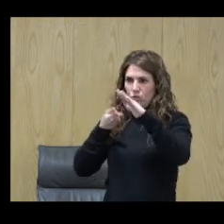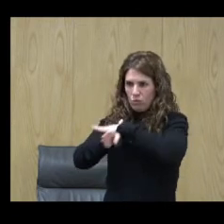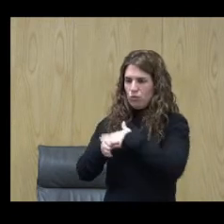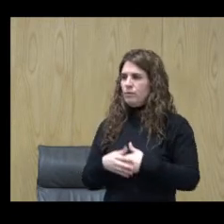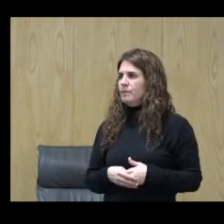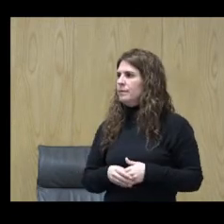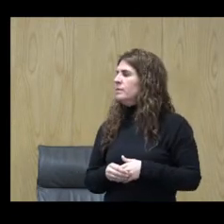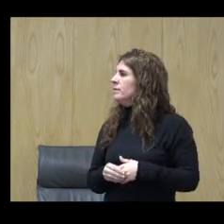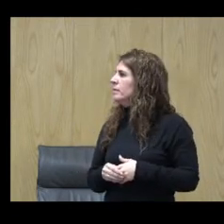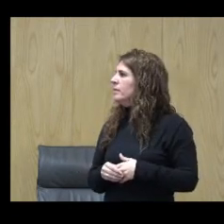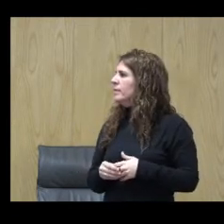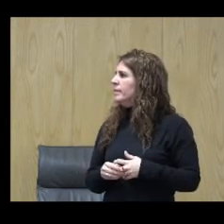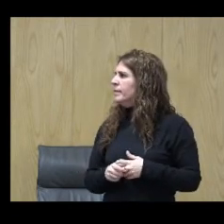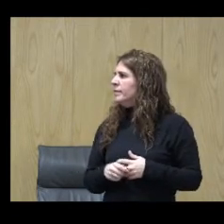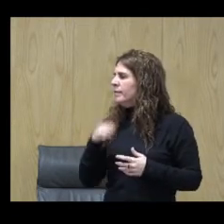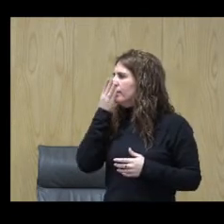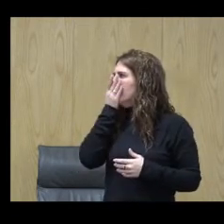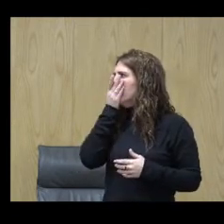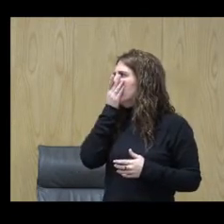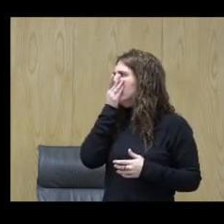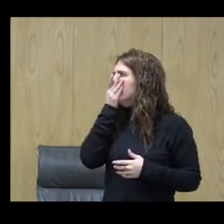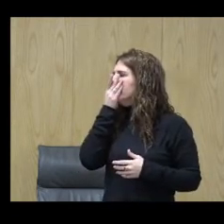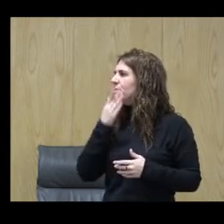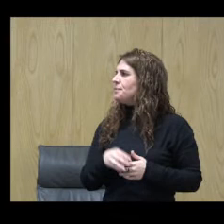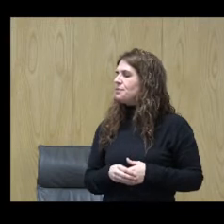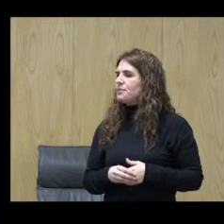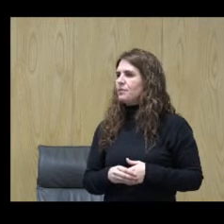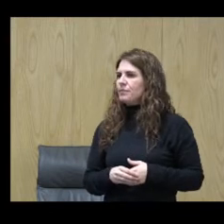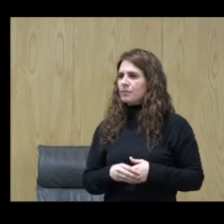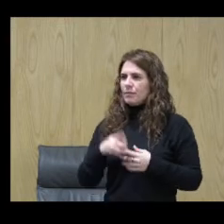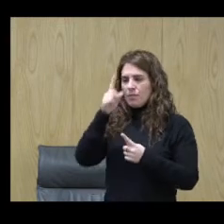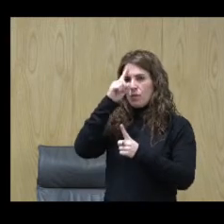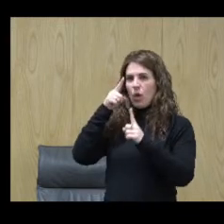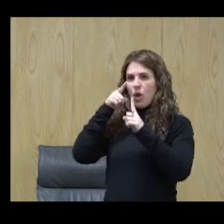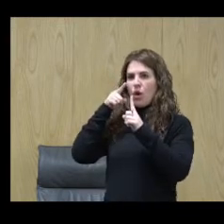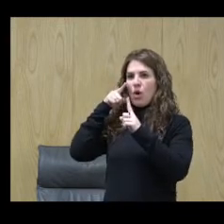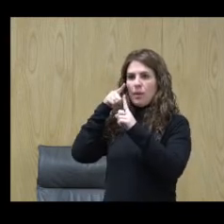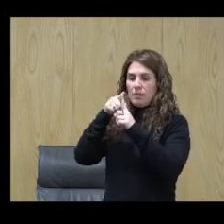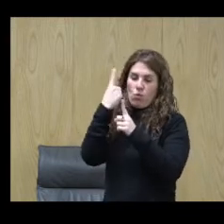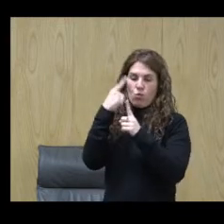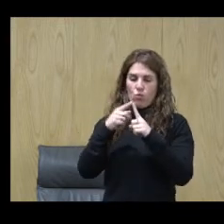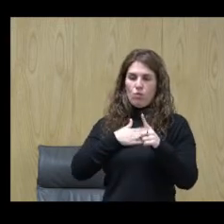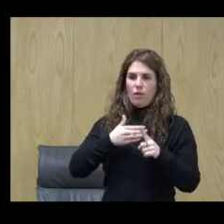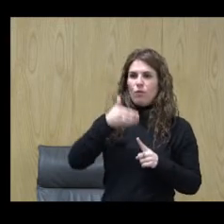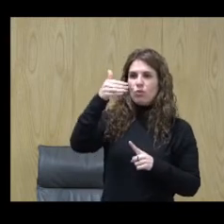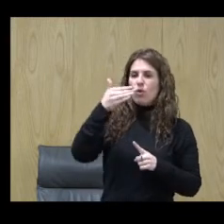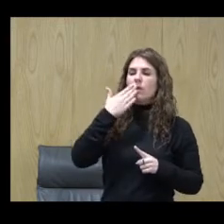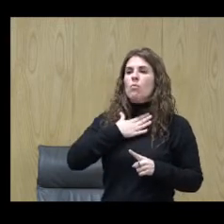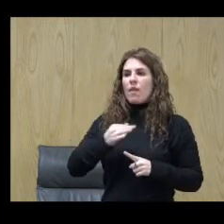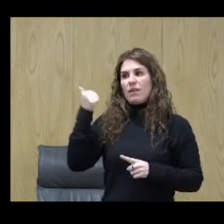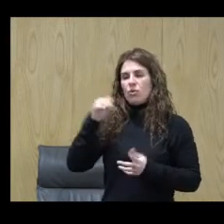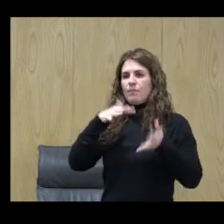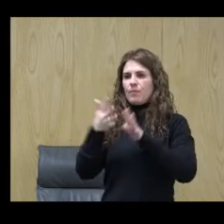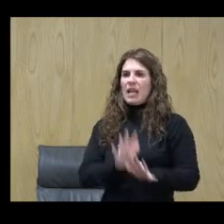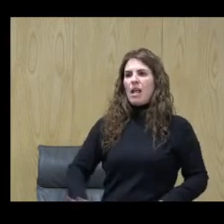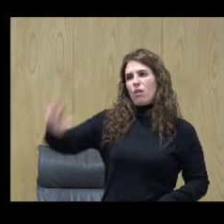¿no? En el futuro, digamos, uno de los objetivos que teníamos es que pueda ser ampliable a nivel nacional,